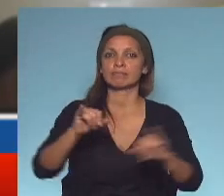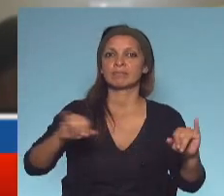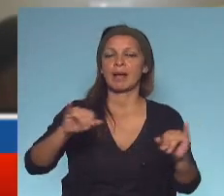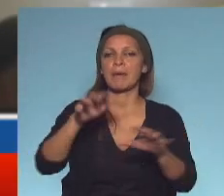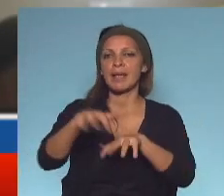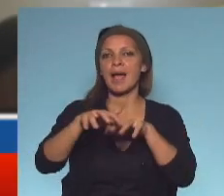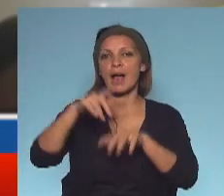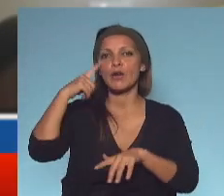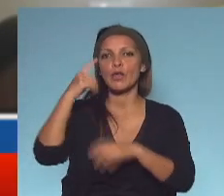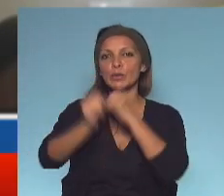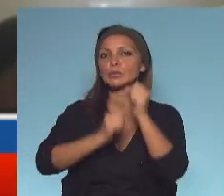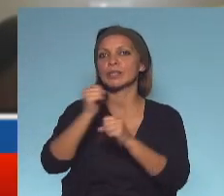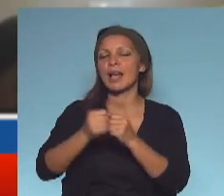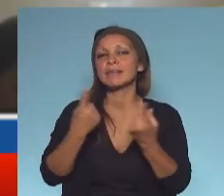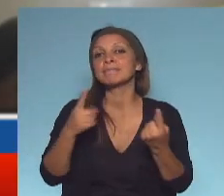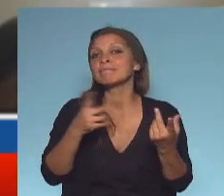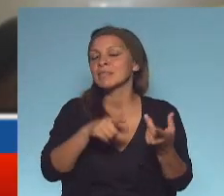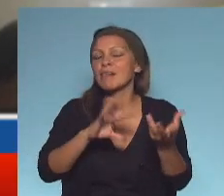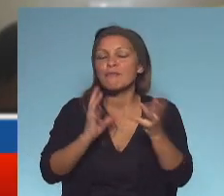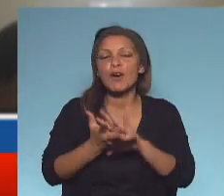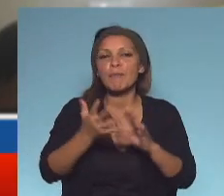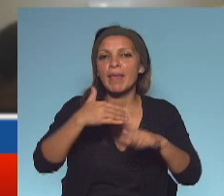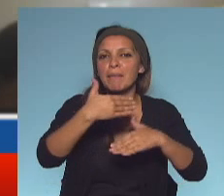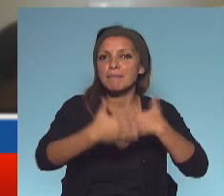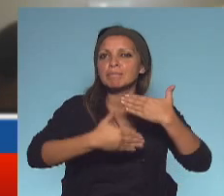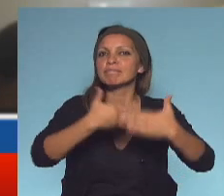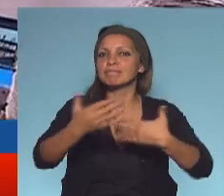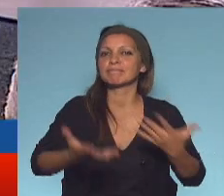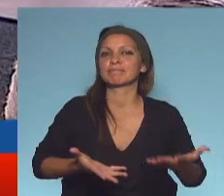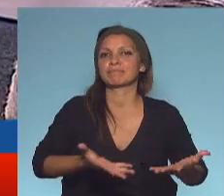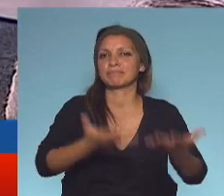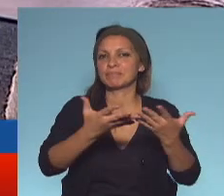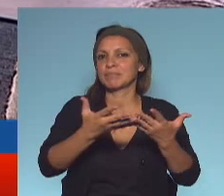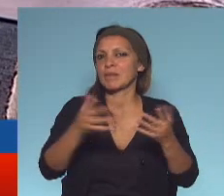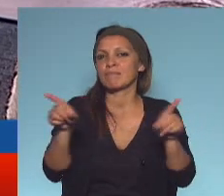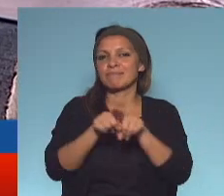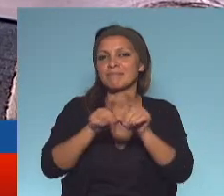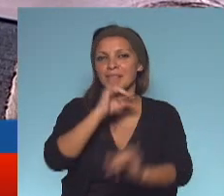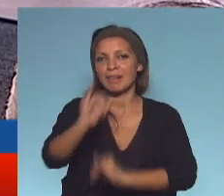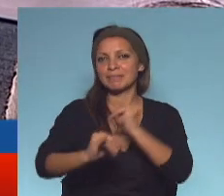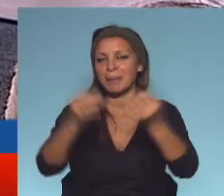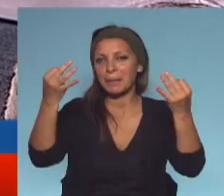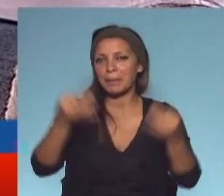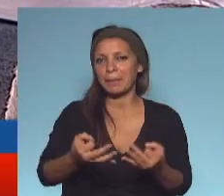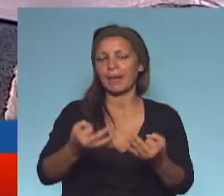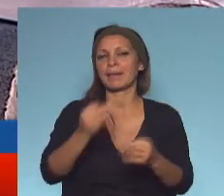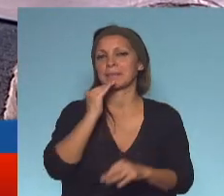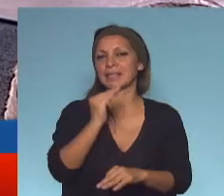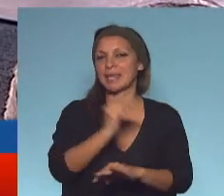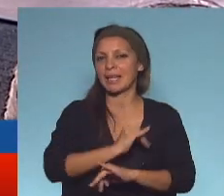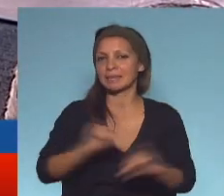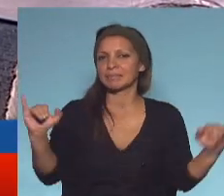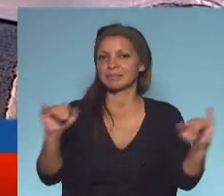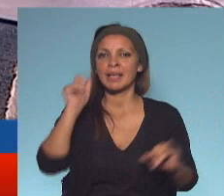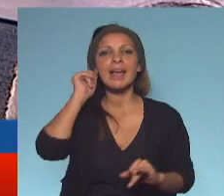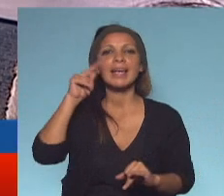pero bueno, claramente esta recuperación, como creo que quedó bien expresado en el mensaje de recién del gringo,